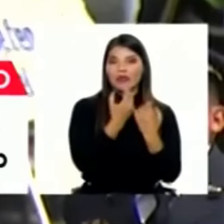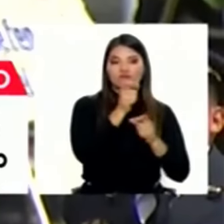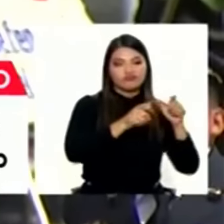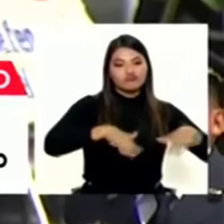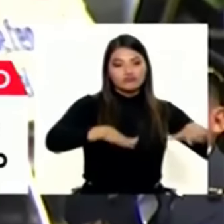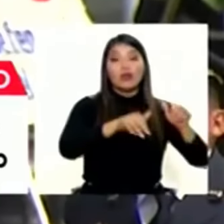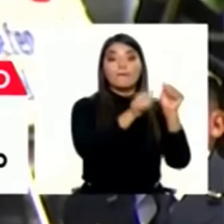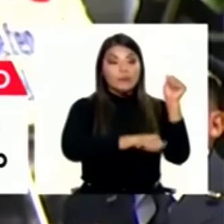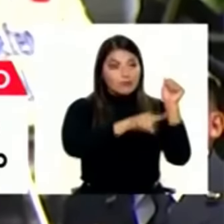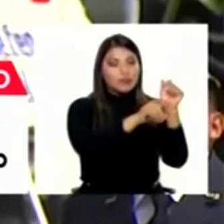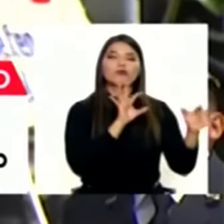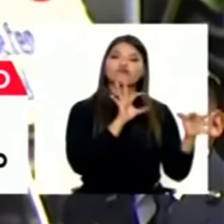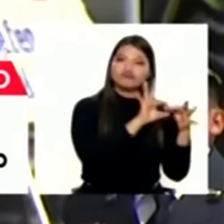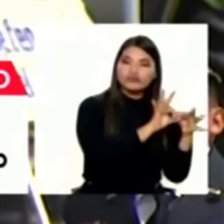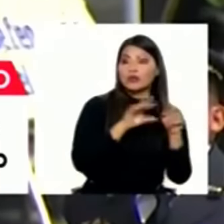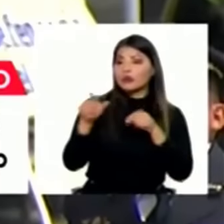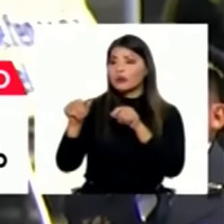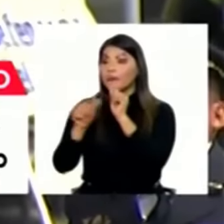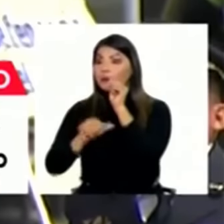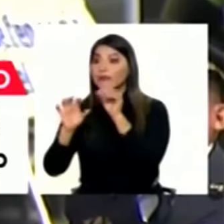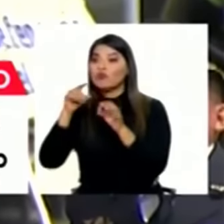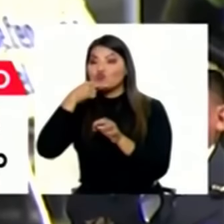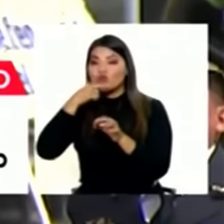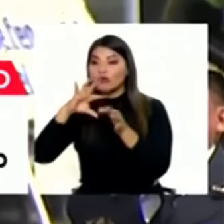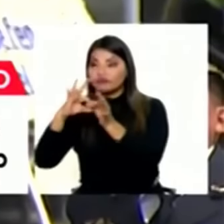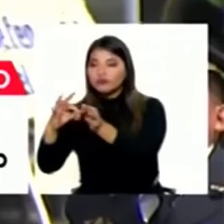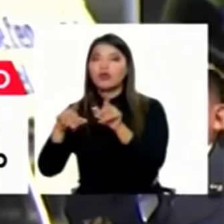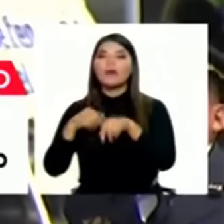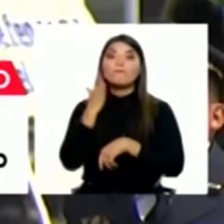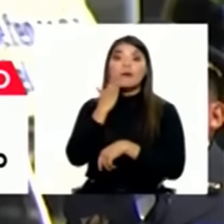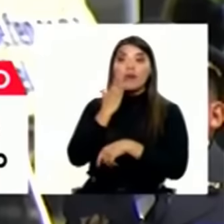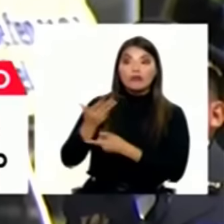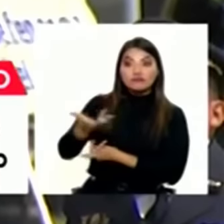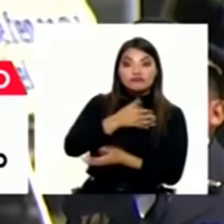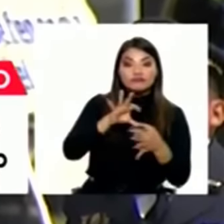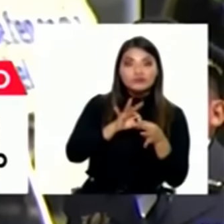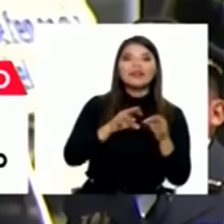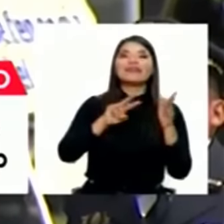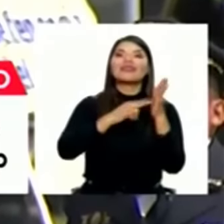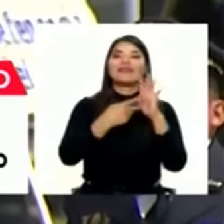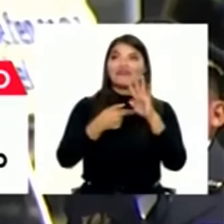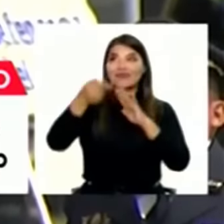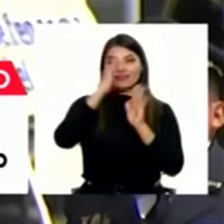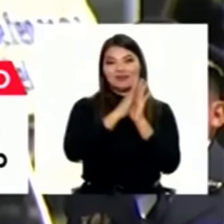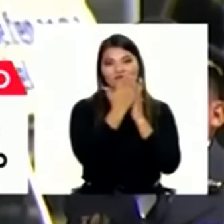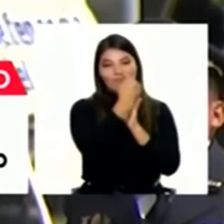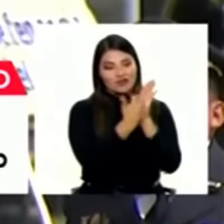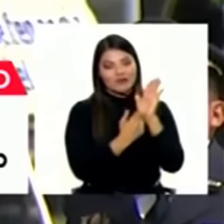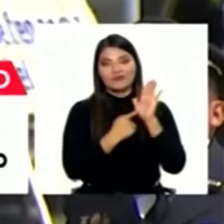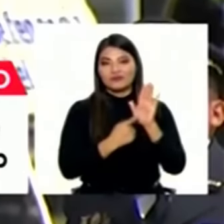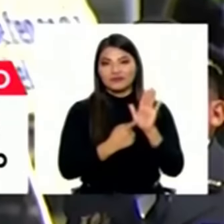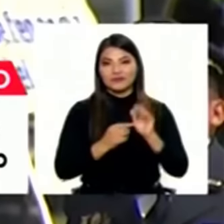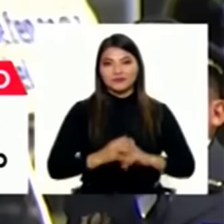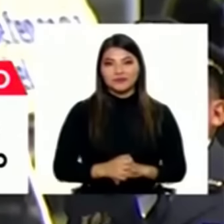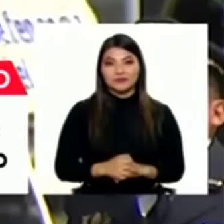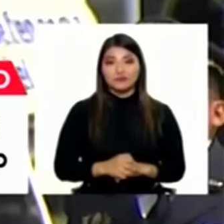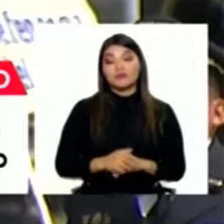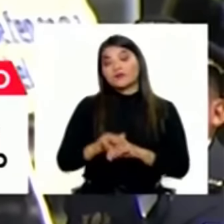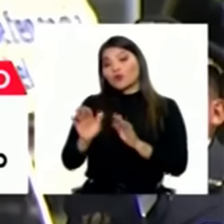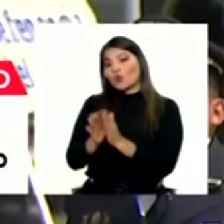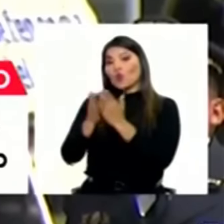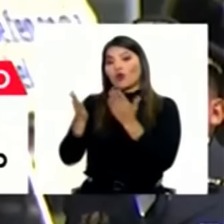es mi hermano y mi hermana y mi madre, nos dice el Evangelio. Dicho de